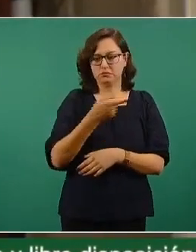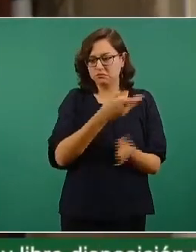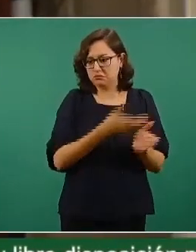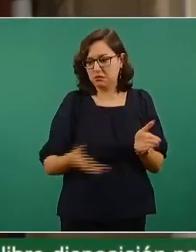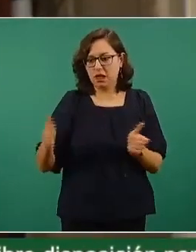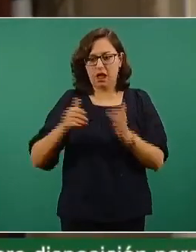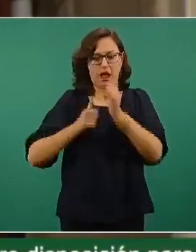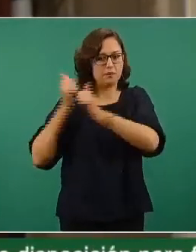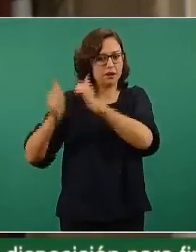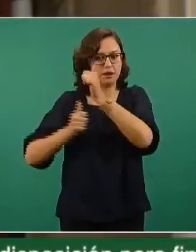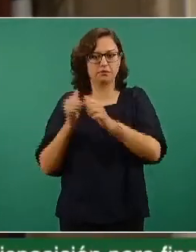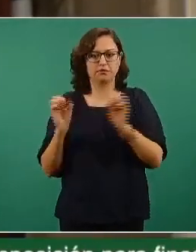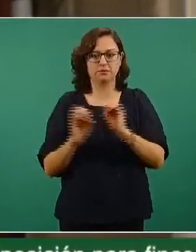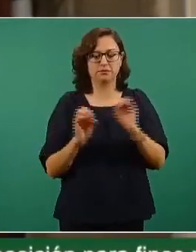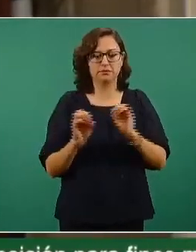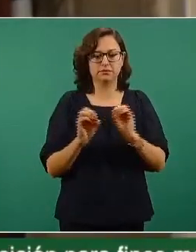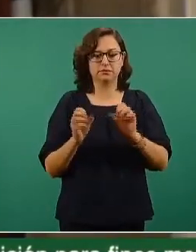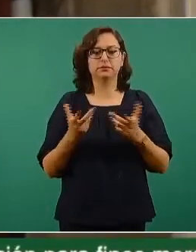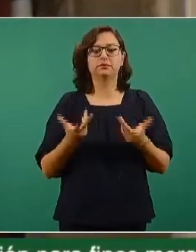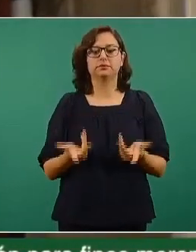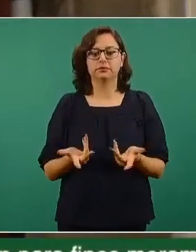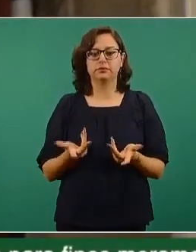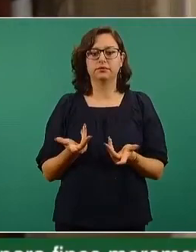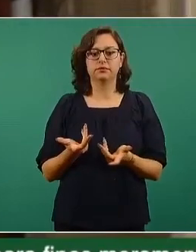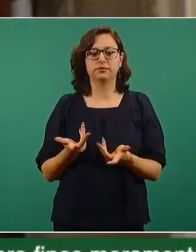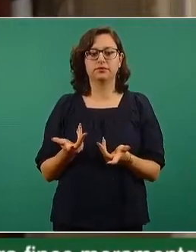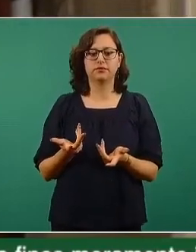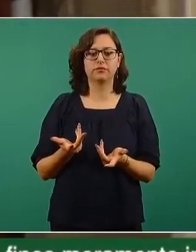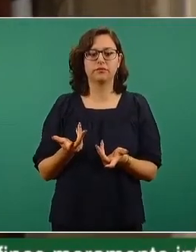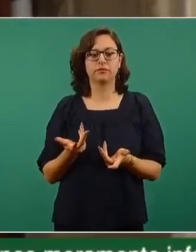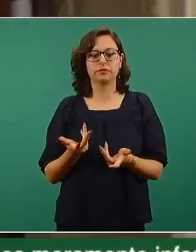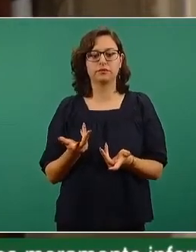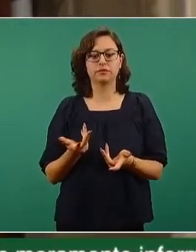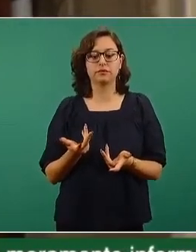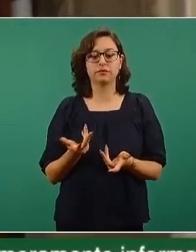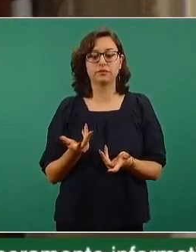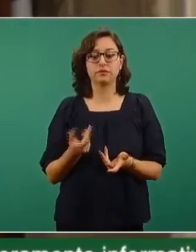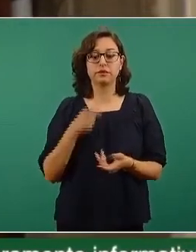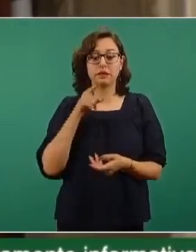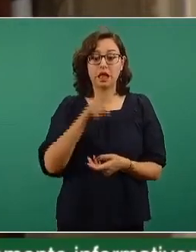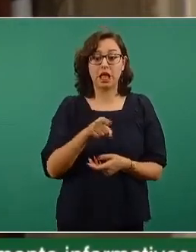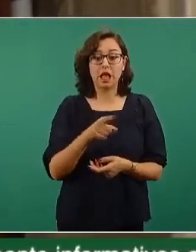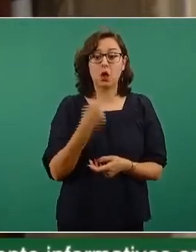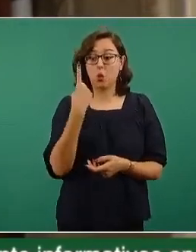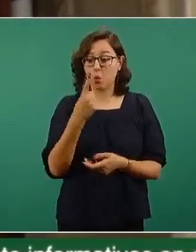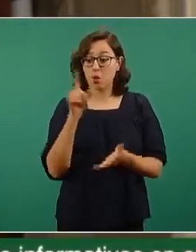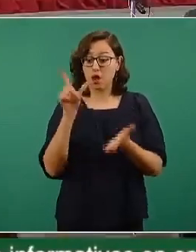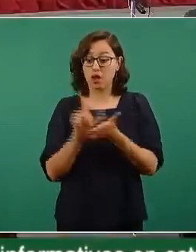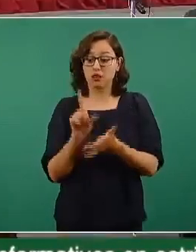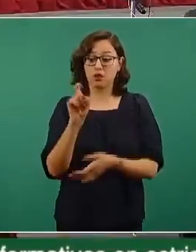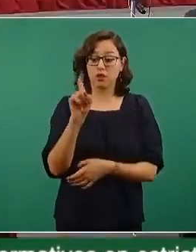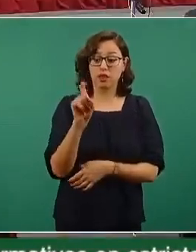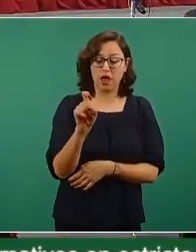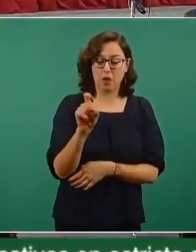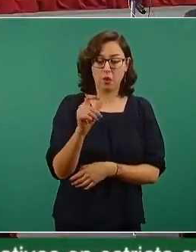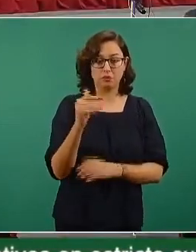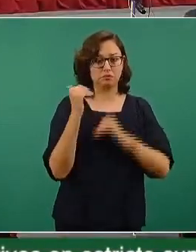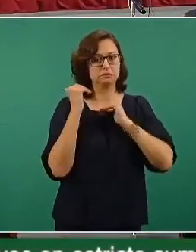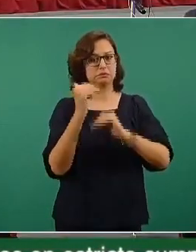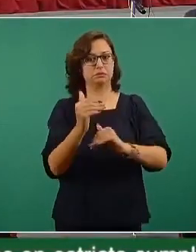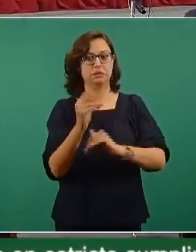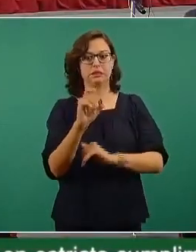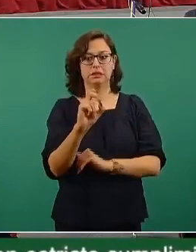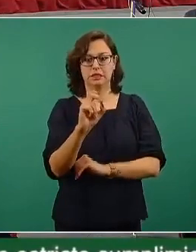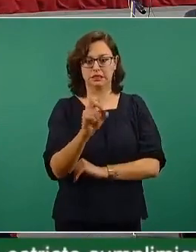De acuerdo a la página de Quién es Quién en los Precios del Aeropuerto, el precio máximo de un litro de agua estaba en 37